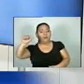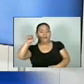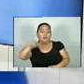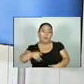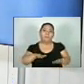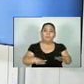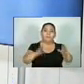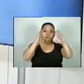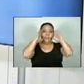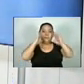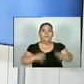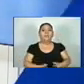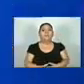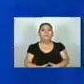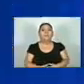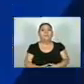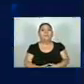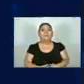Acontecer Empresarial.